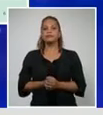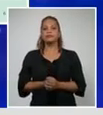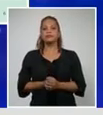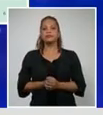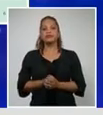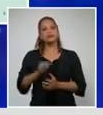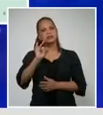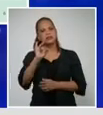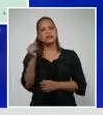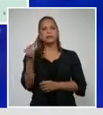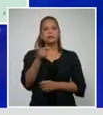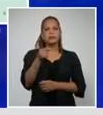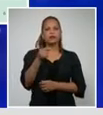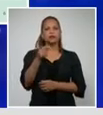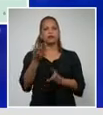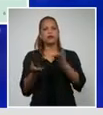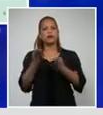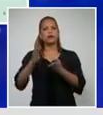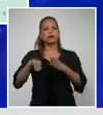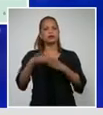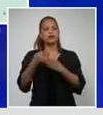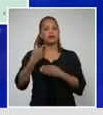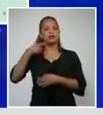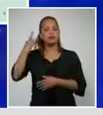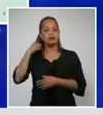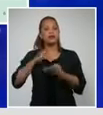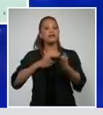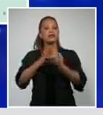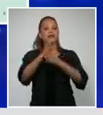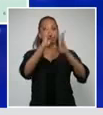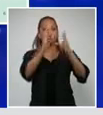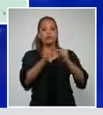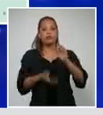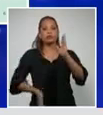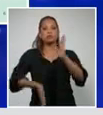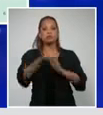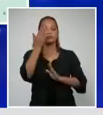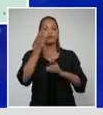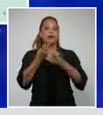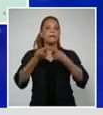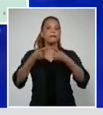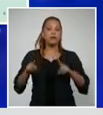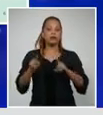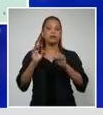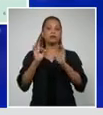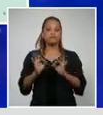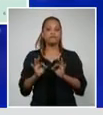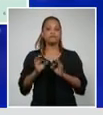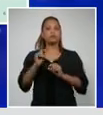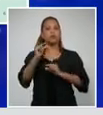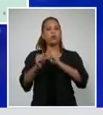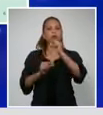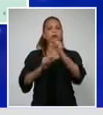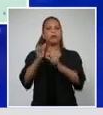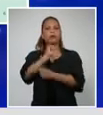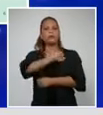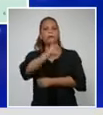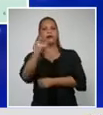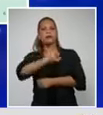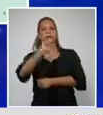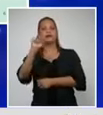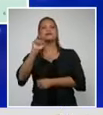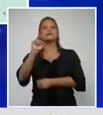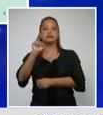menos. Mantienen un número elevado, pero indiscutiblemente van logrando un control en